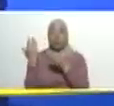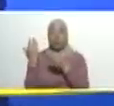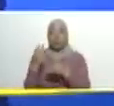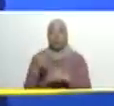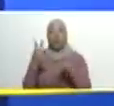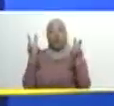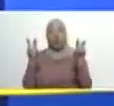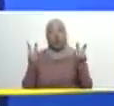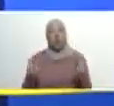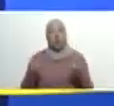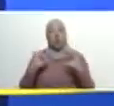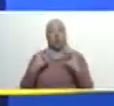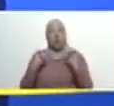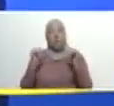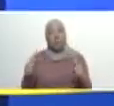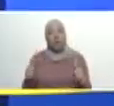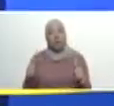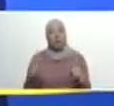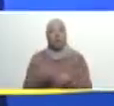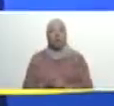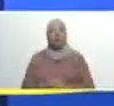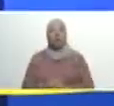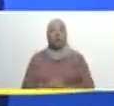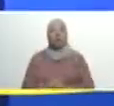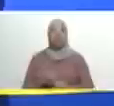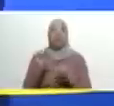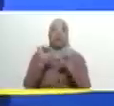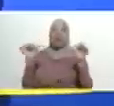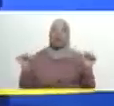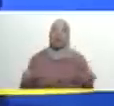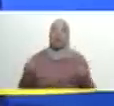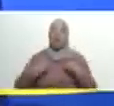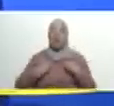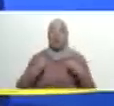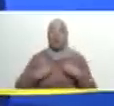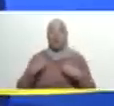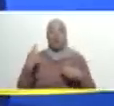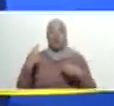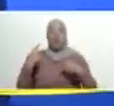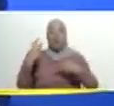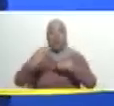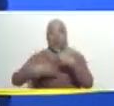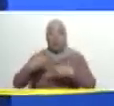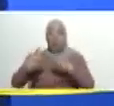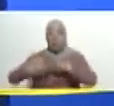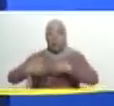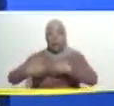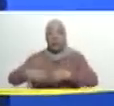una nueva fase en la existencia y la vida de Petrocaribe,